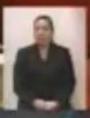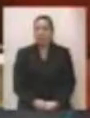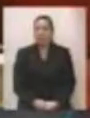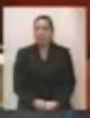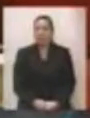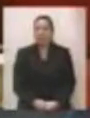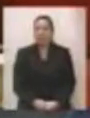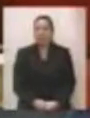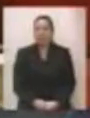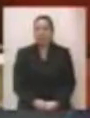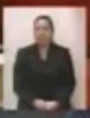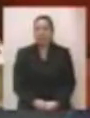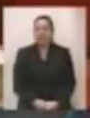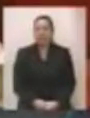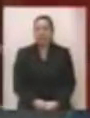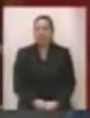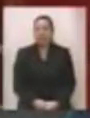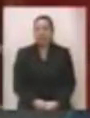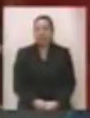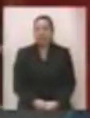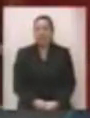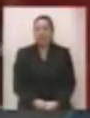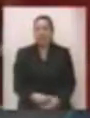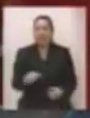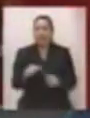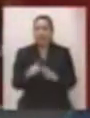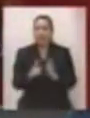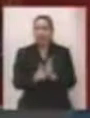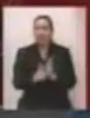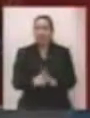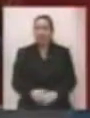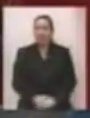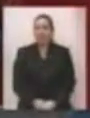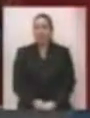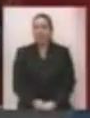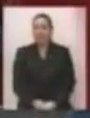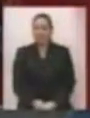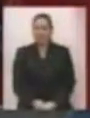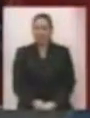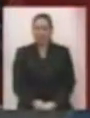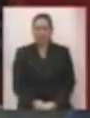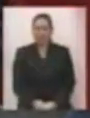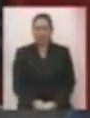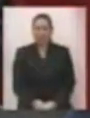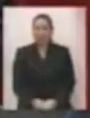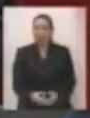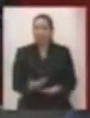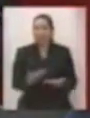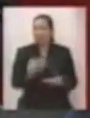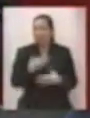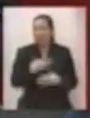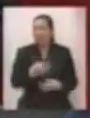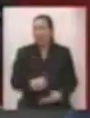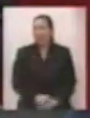Muchas gracias, presidente. Cuando vemos el objeto de la ley, obviamente nos dice cosas muy interesantes, que hay